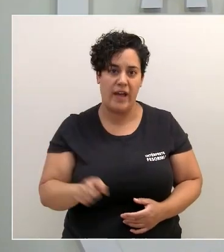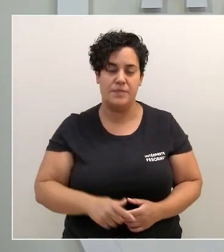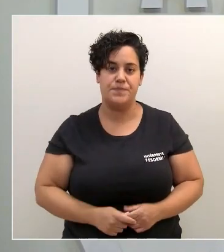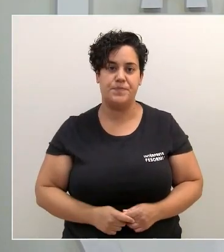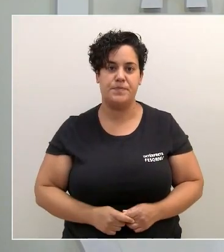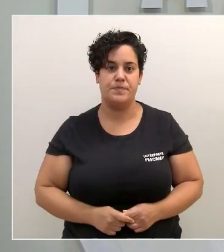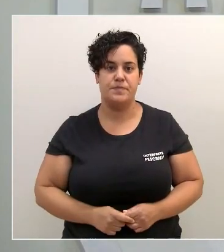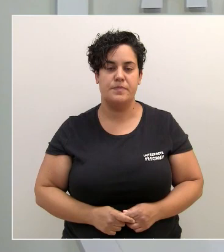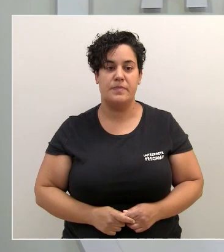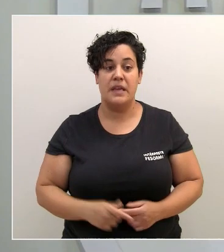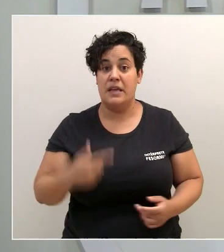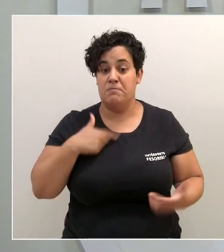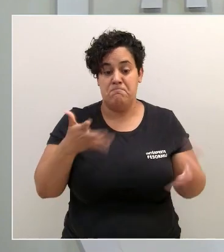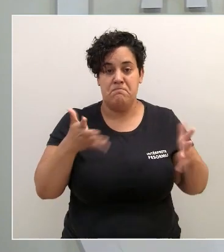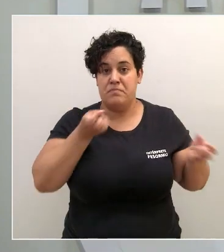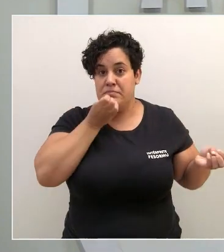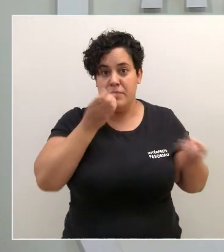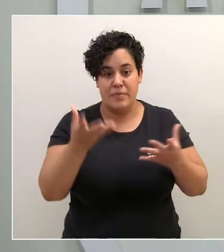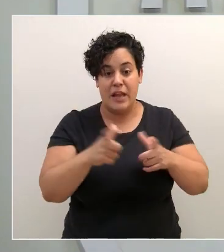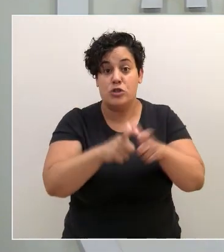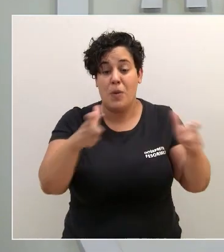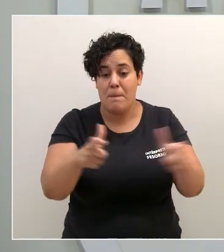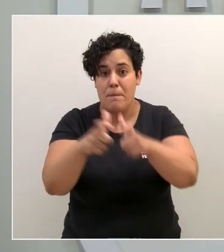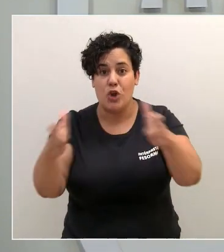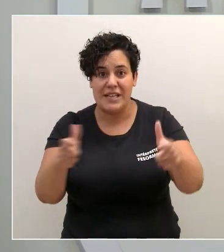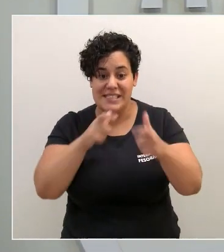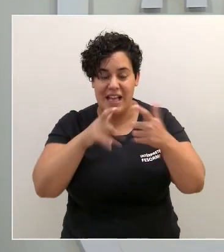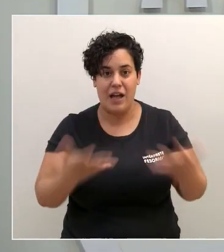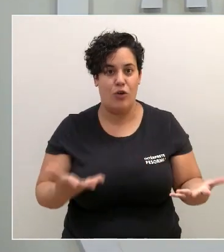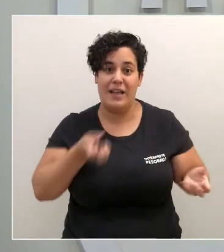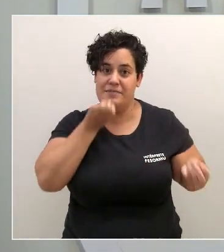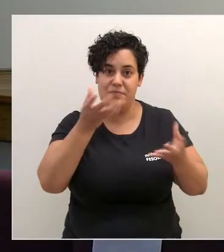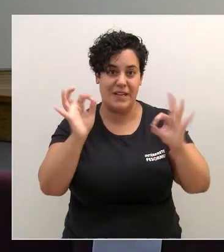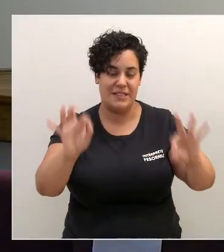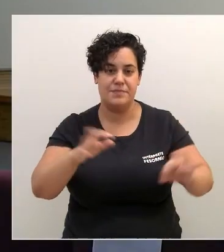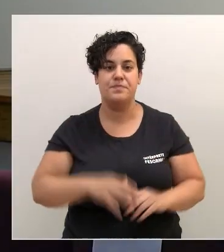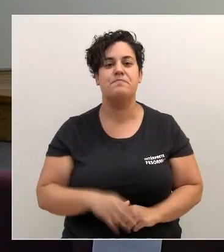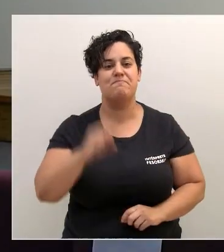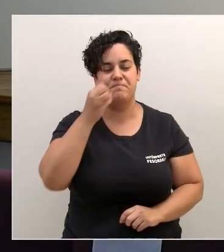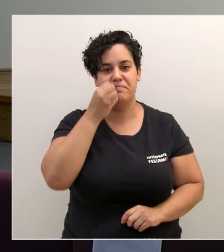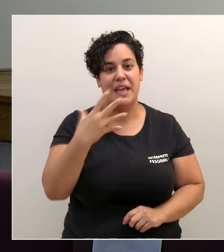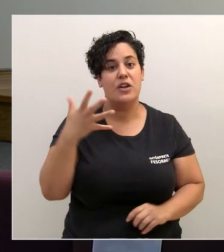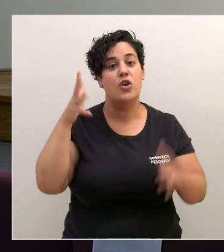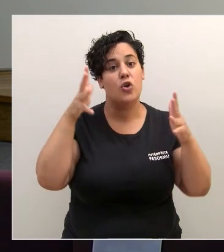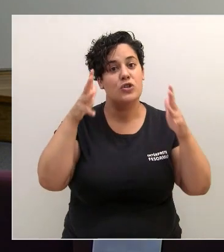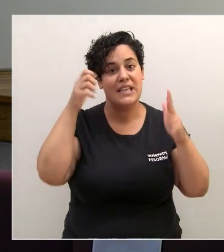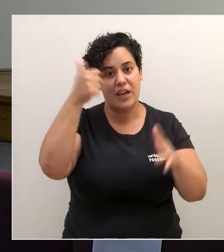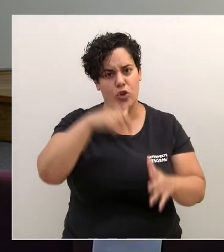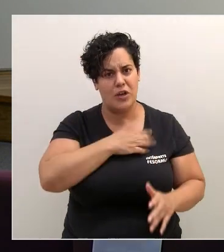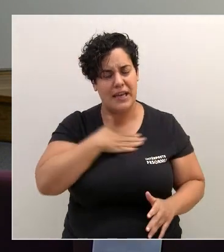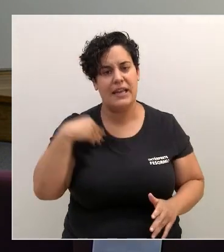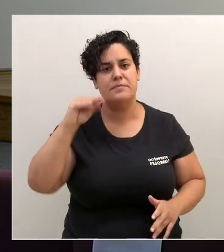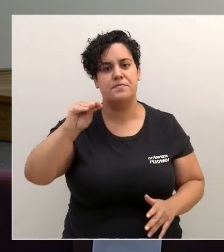más o menos lo que le podemos comunicar con los brotes actuales detectados en la región. Consejero, yo quería preguntarle sobre